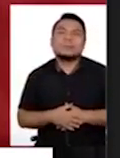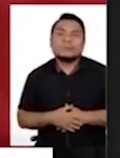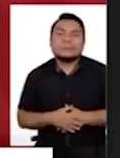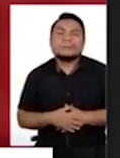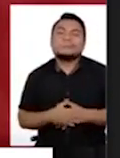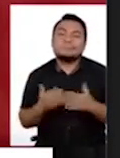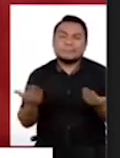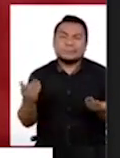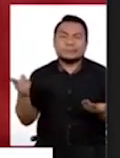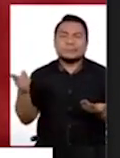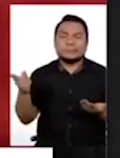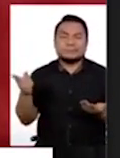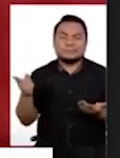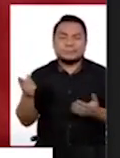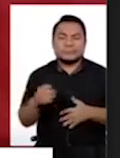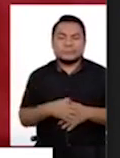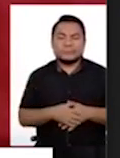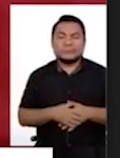que